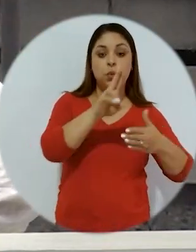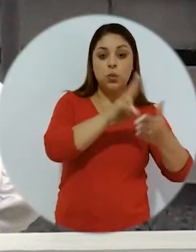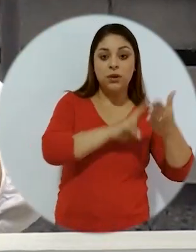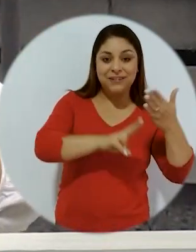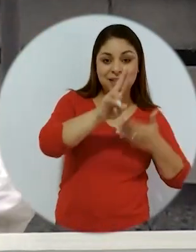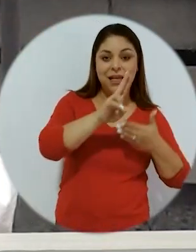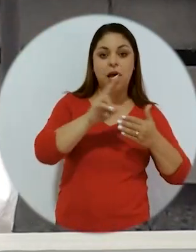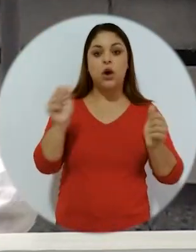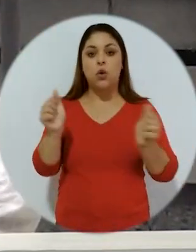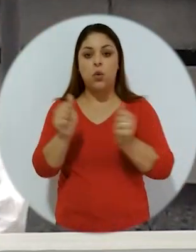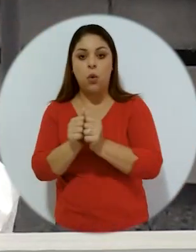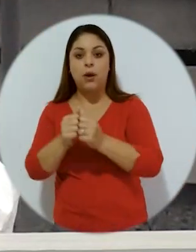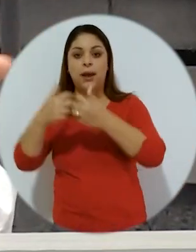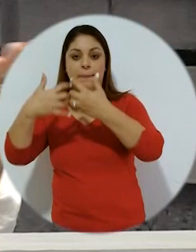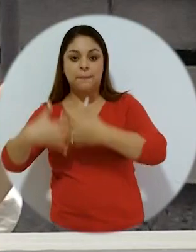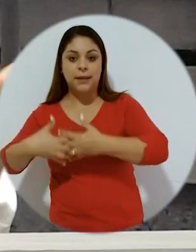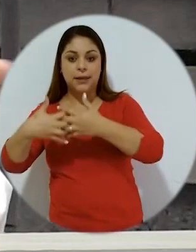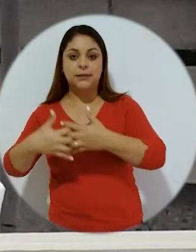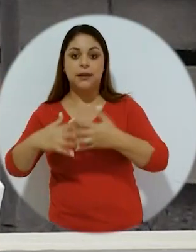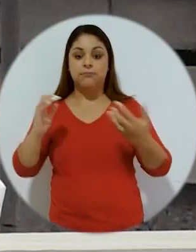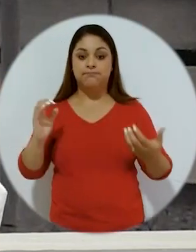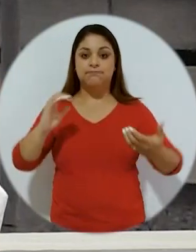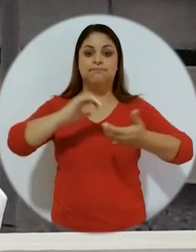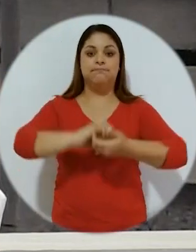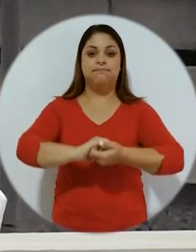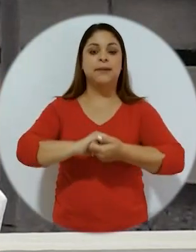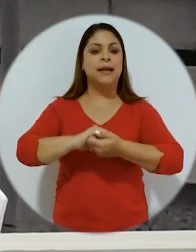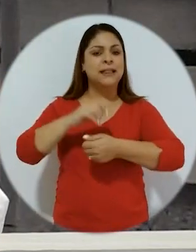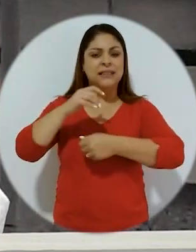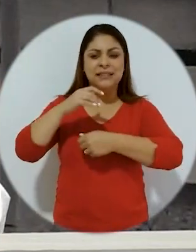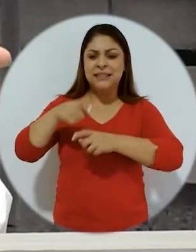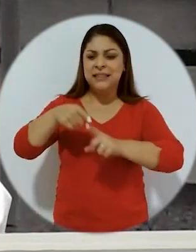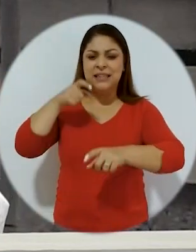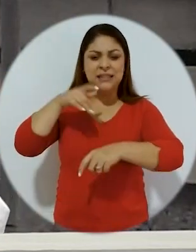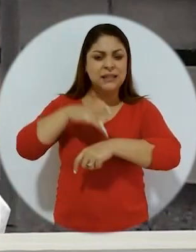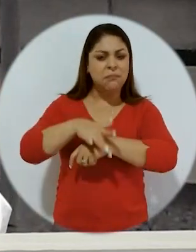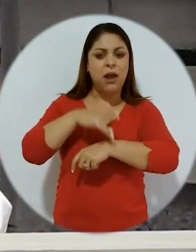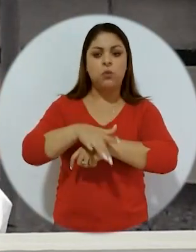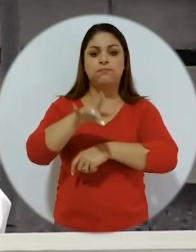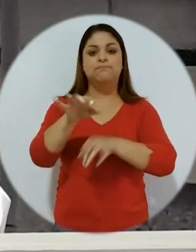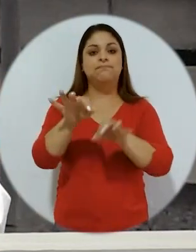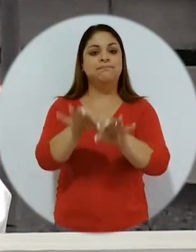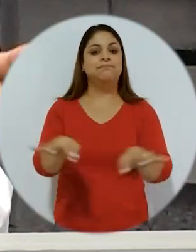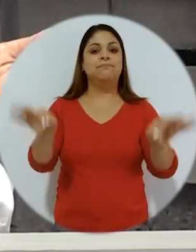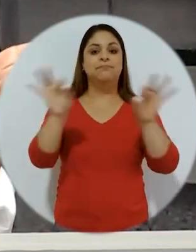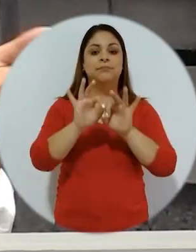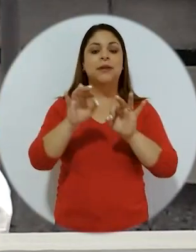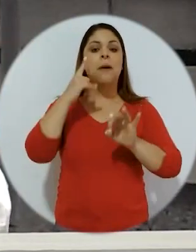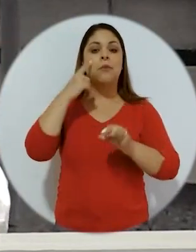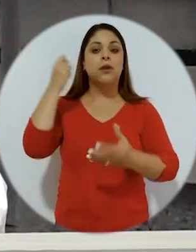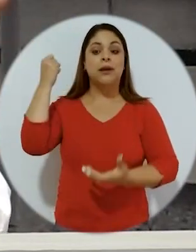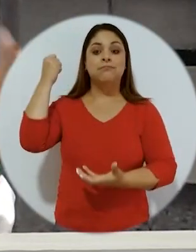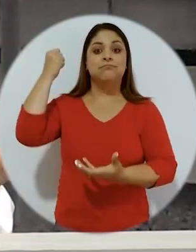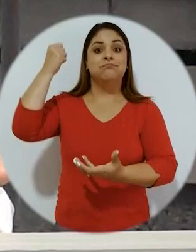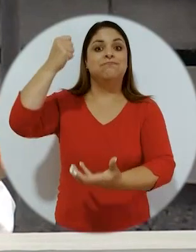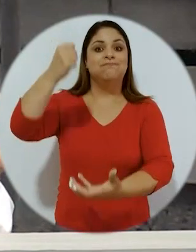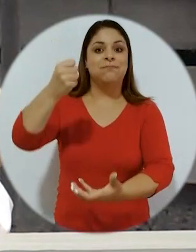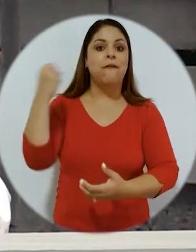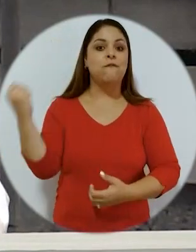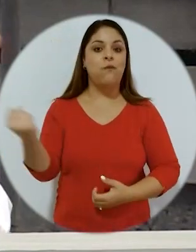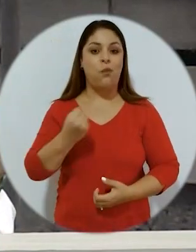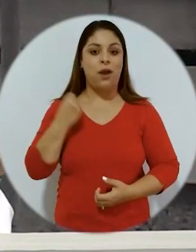y emprendimiento e industria en etapas tempranas es muy importante, porque la inversión es muy fuerte. O sea, como son empresas de